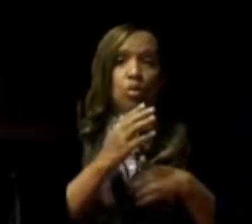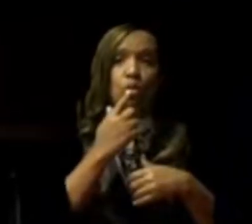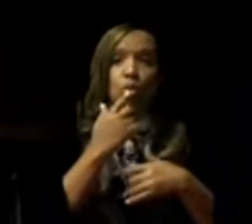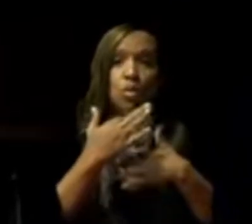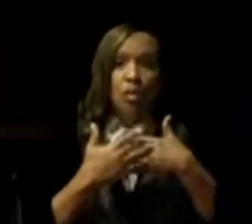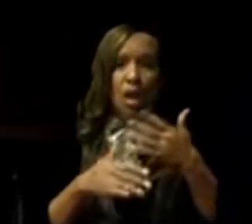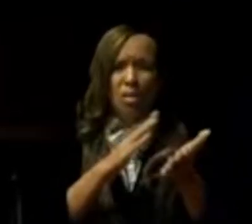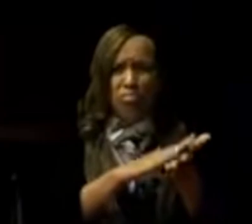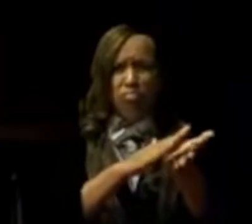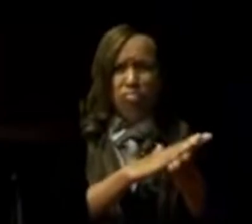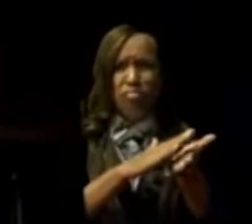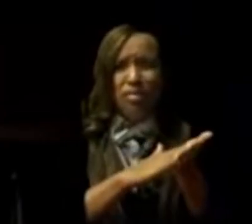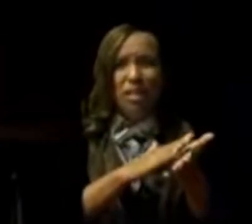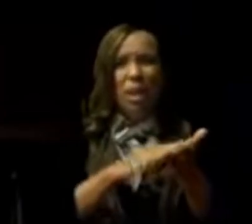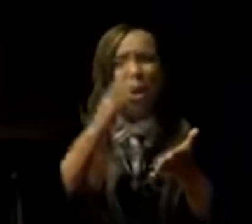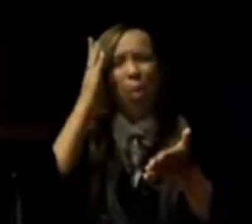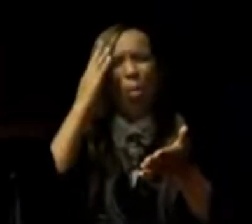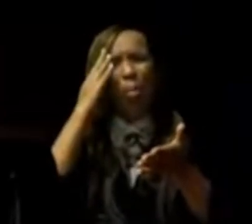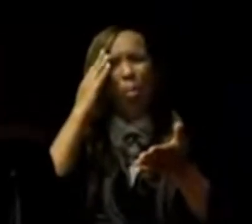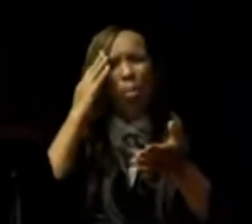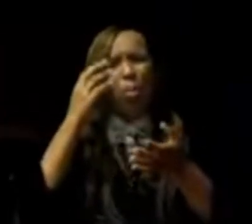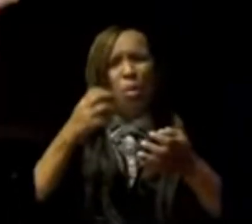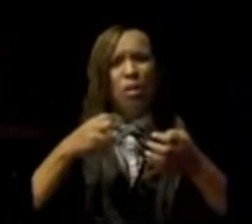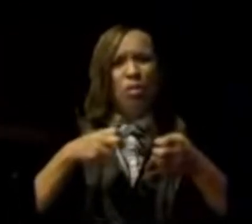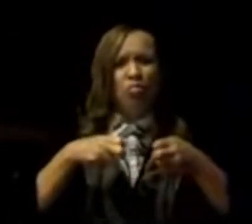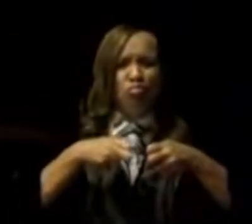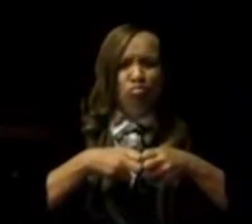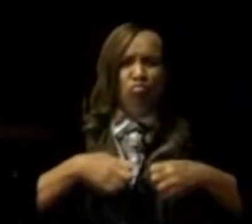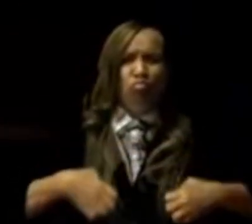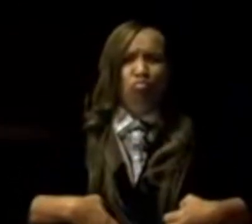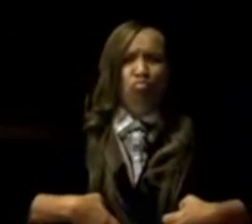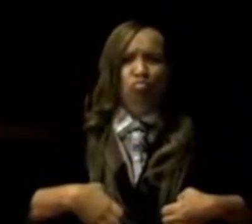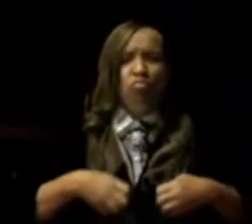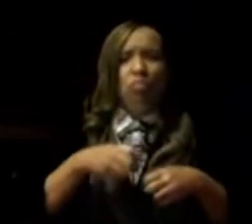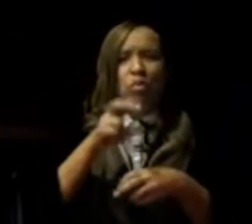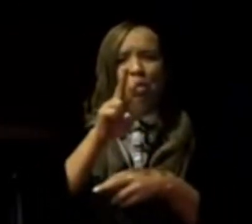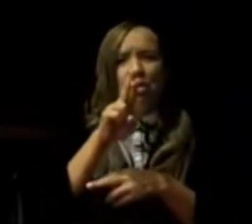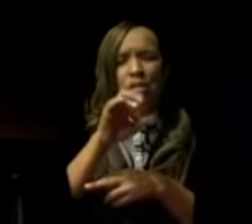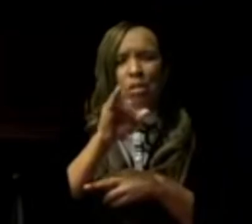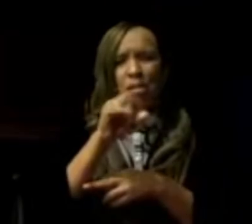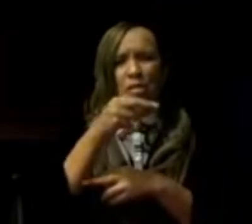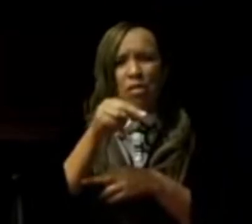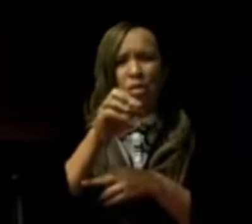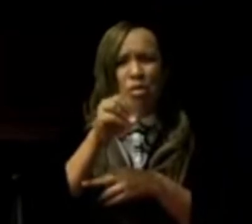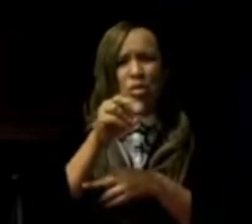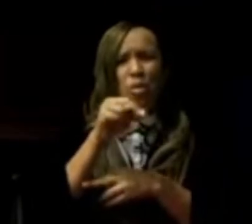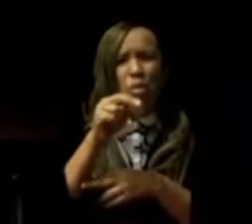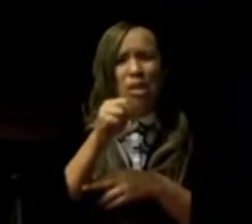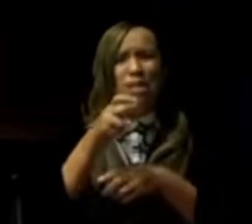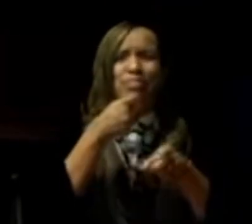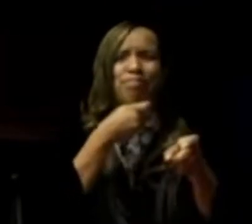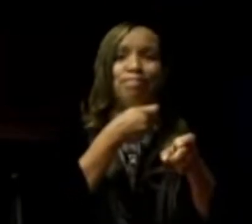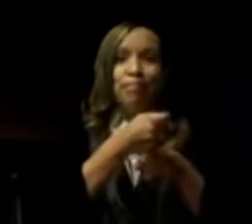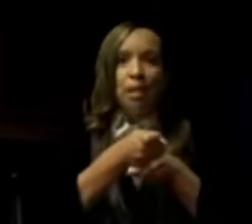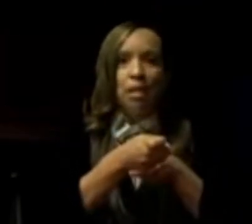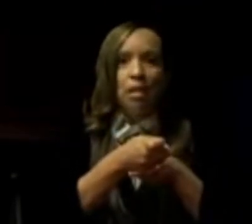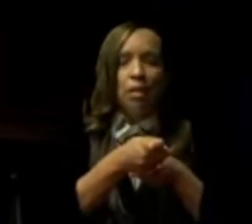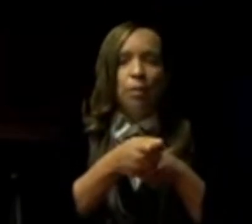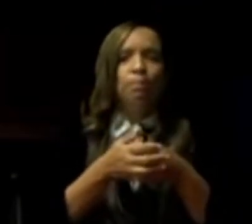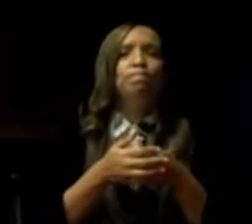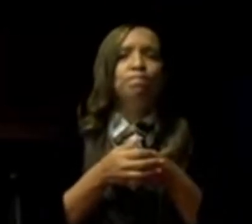legal. Como yo pasé por la Procuraduría, conocía el tema del INACIF, se pudo hacer el contacto del lugar,